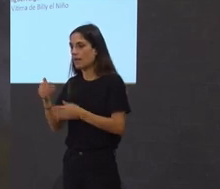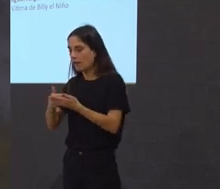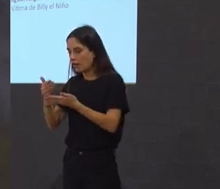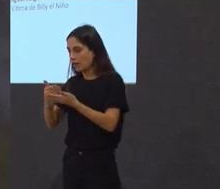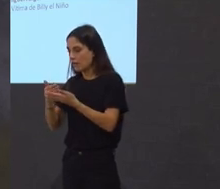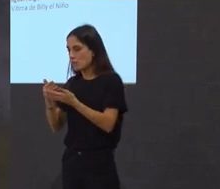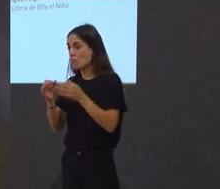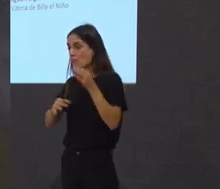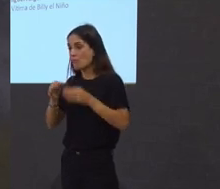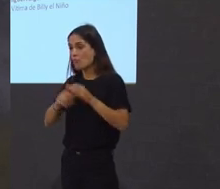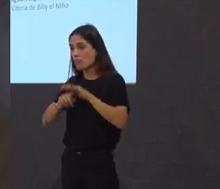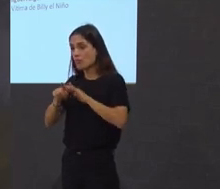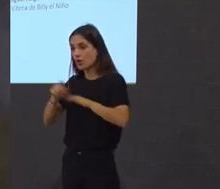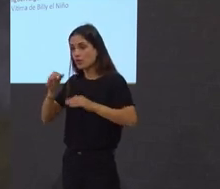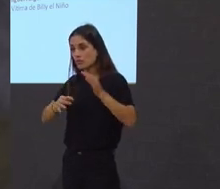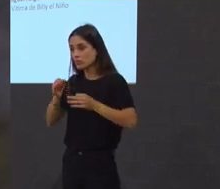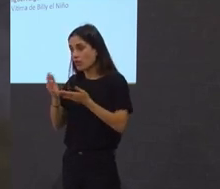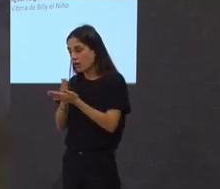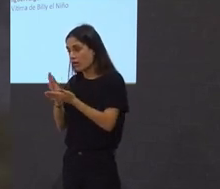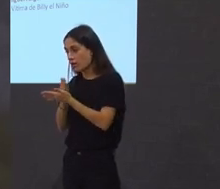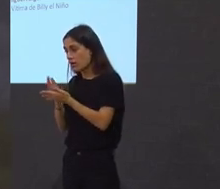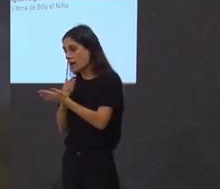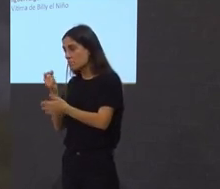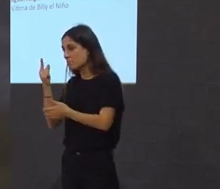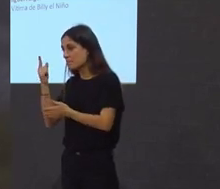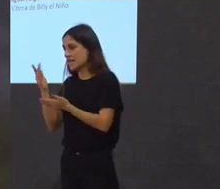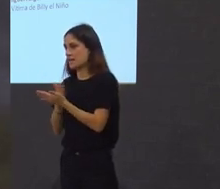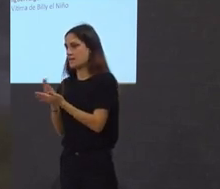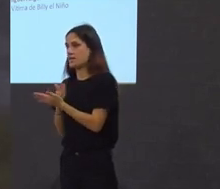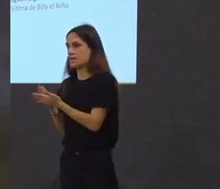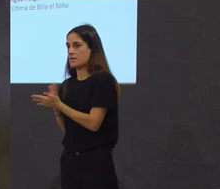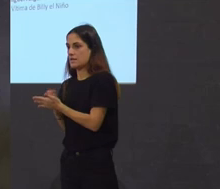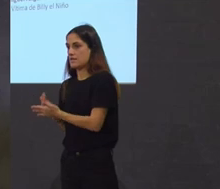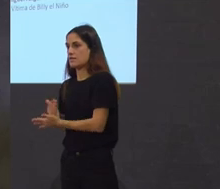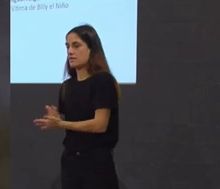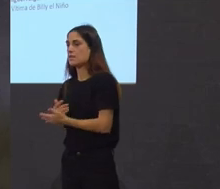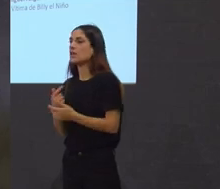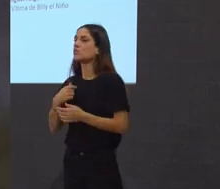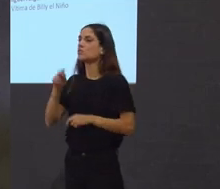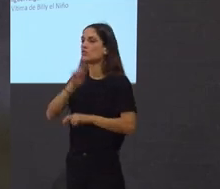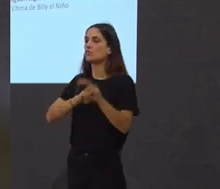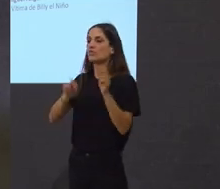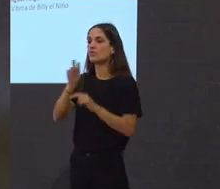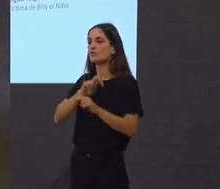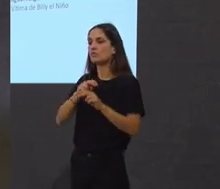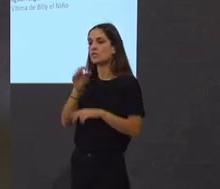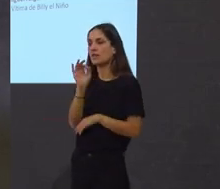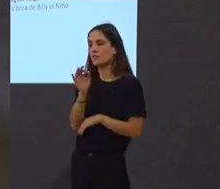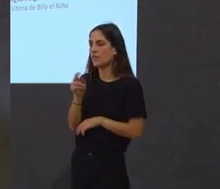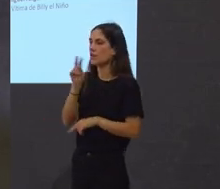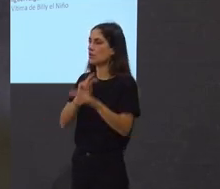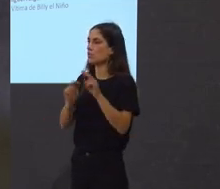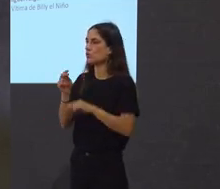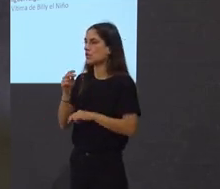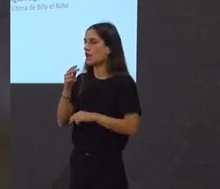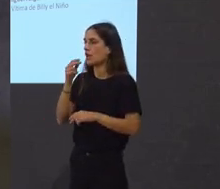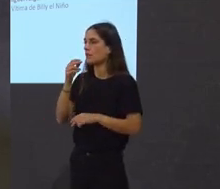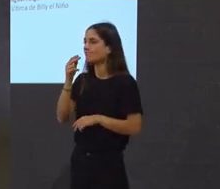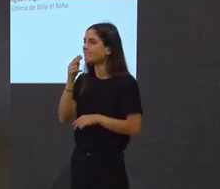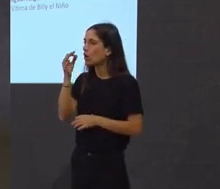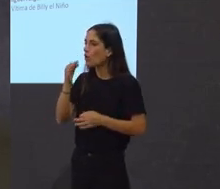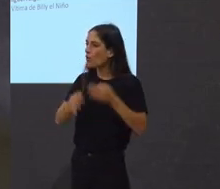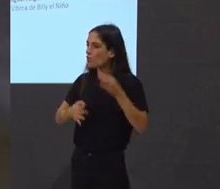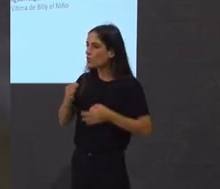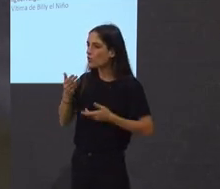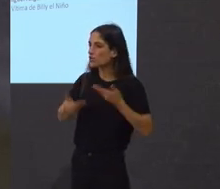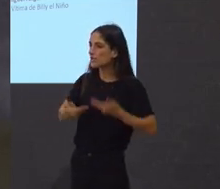es decir nosotros buscamos verdad justicia y reparación y en ese texto hay mucha verdad como